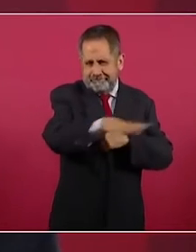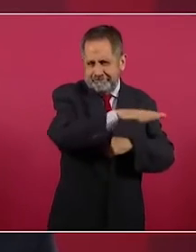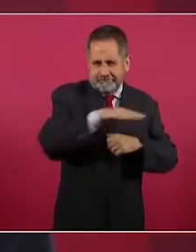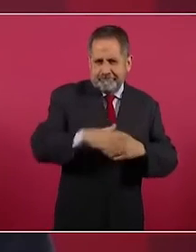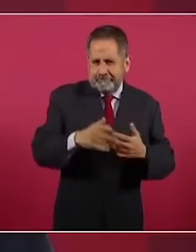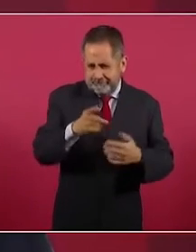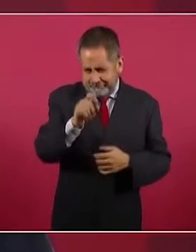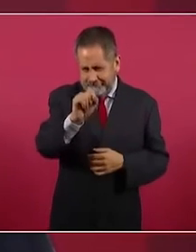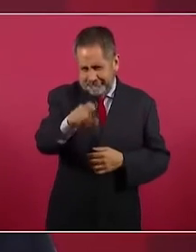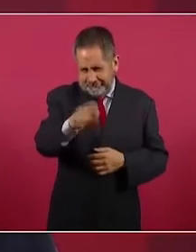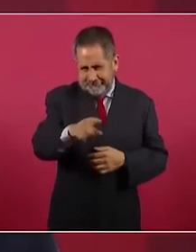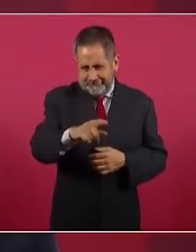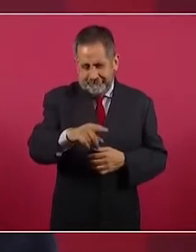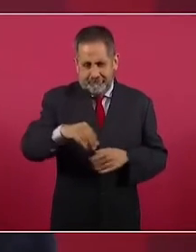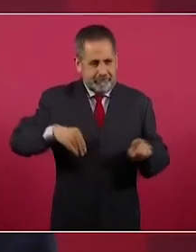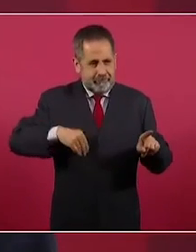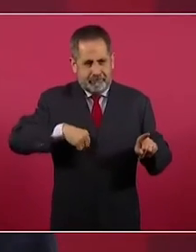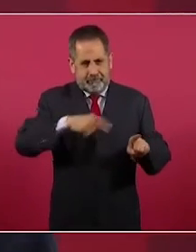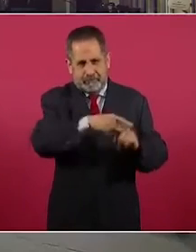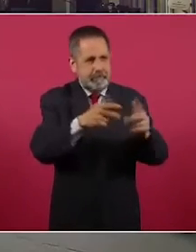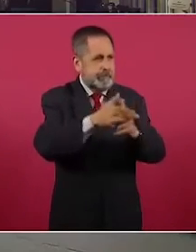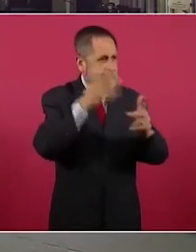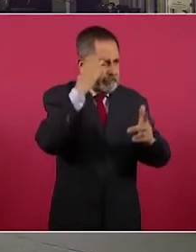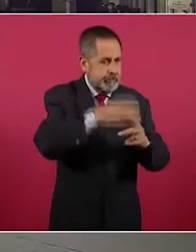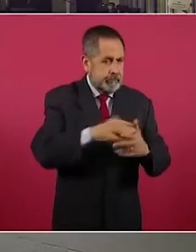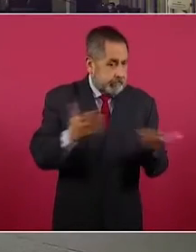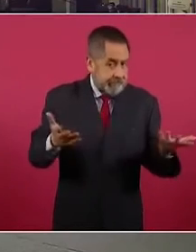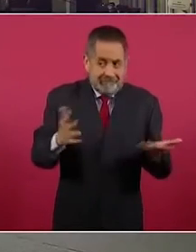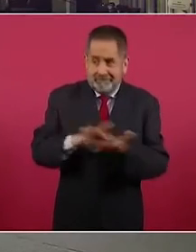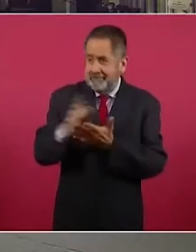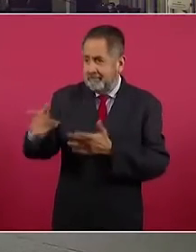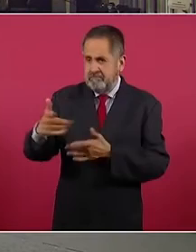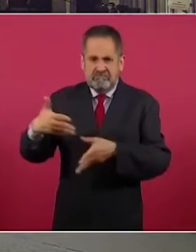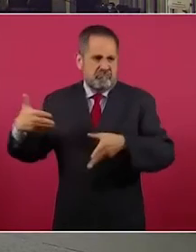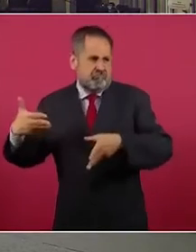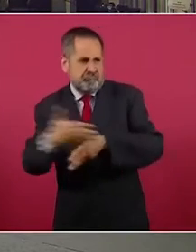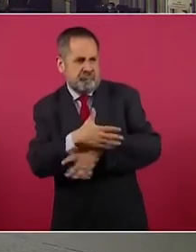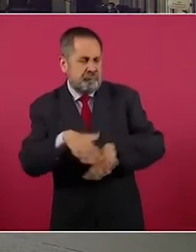a los responsables de estos crímenes?